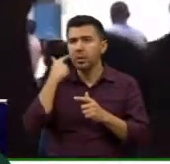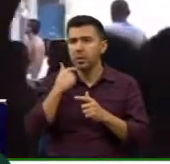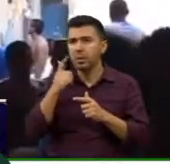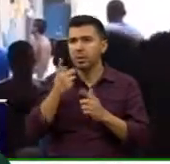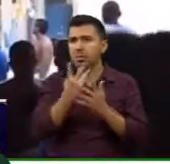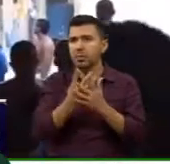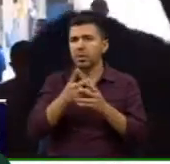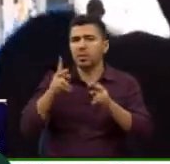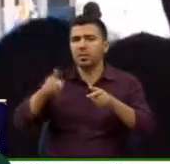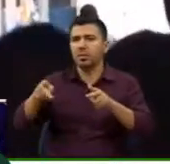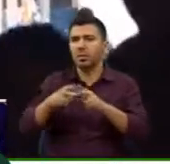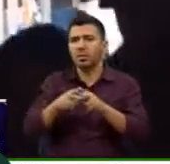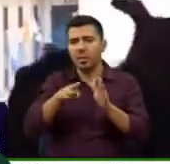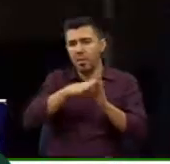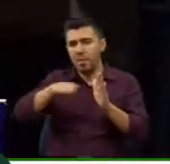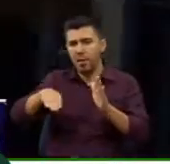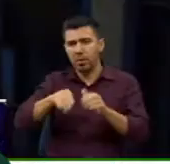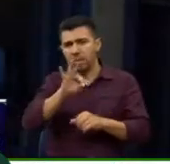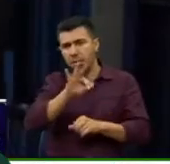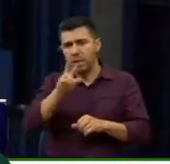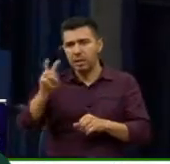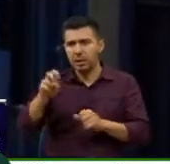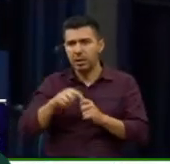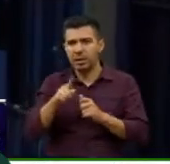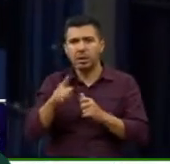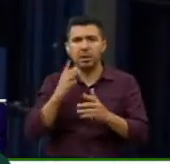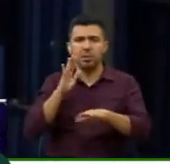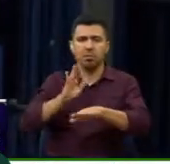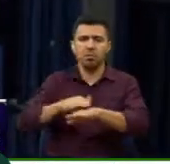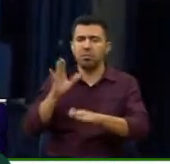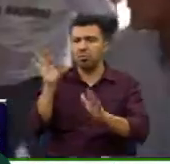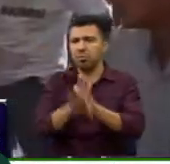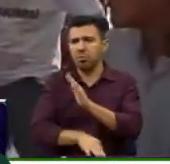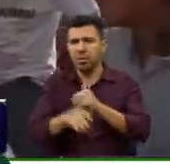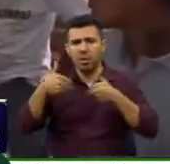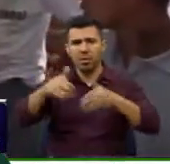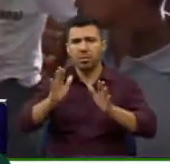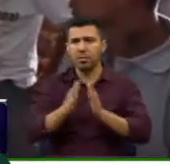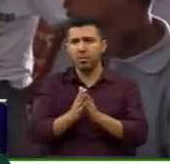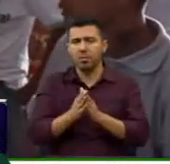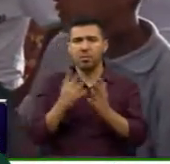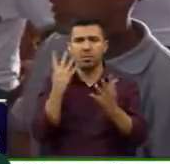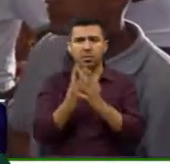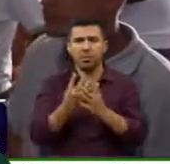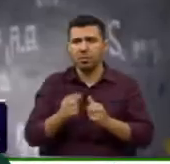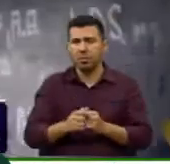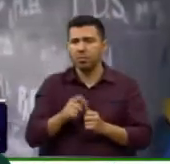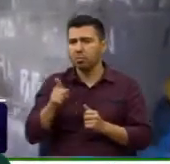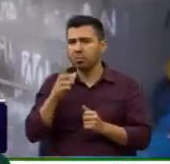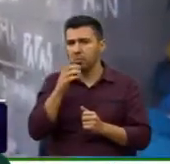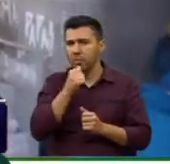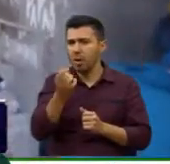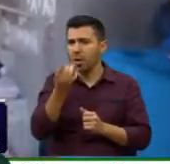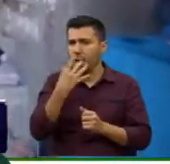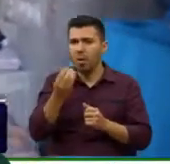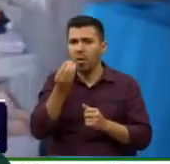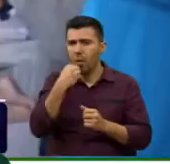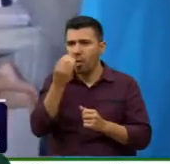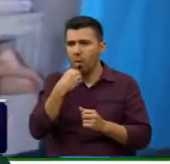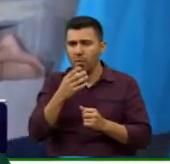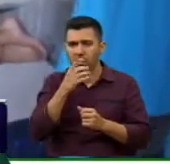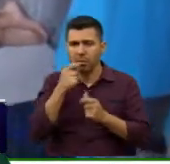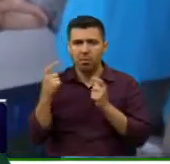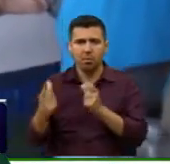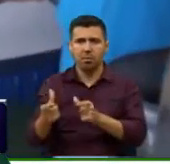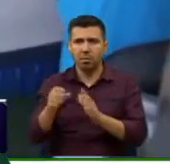de los patios 3 y 7 no se les permite salir de las celdas y al parecer no se les suministra la alimentación adecuada